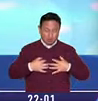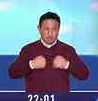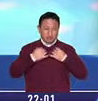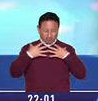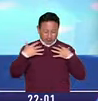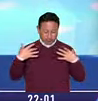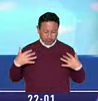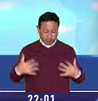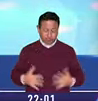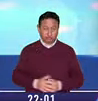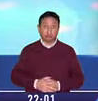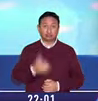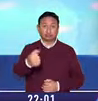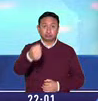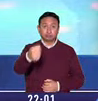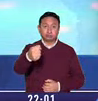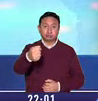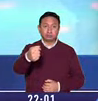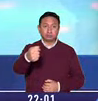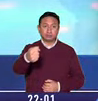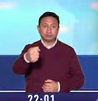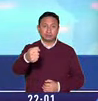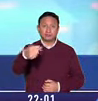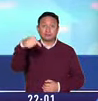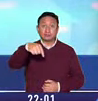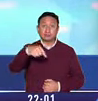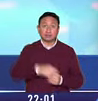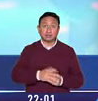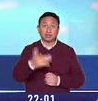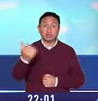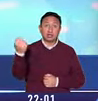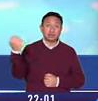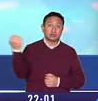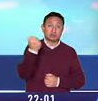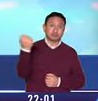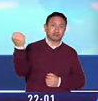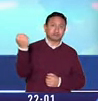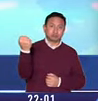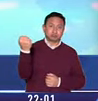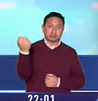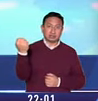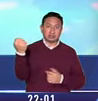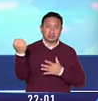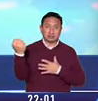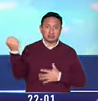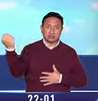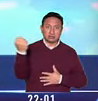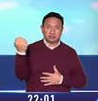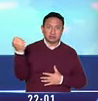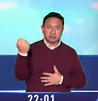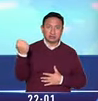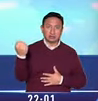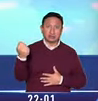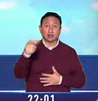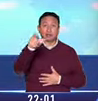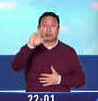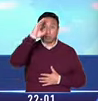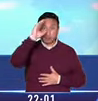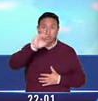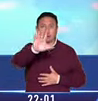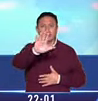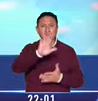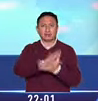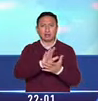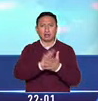sangre. Un cuchillo en la mano. Trataba de insertárselo en el pecho, atentar contra su vida. Tranquilo, le decían los